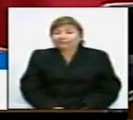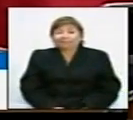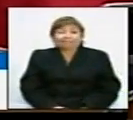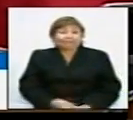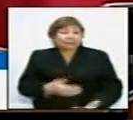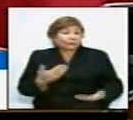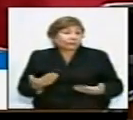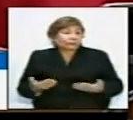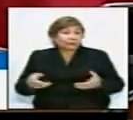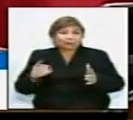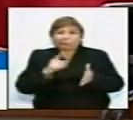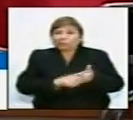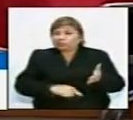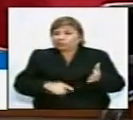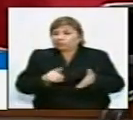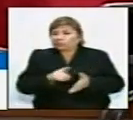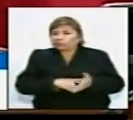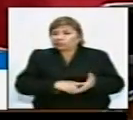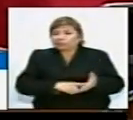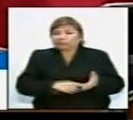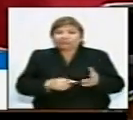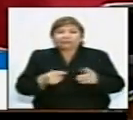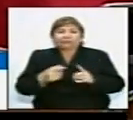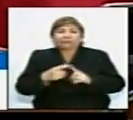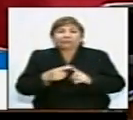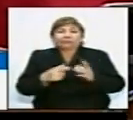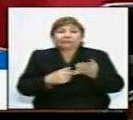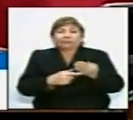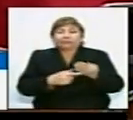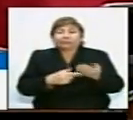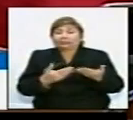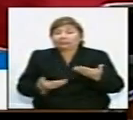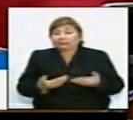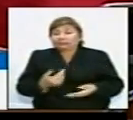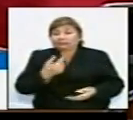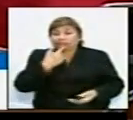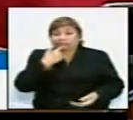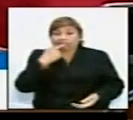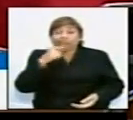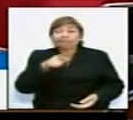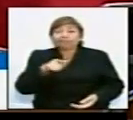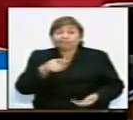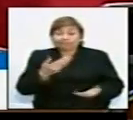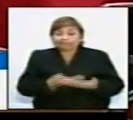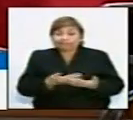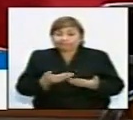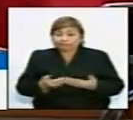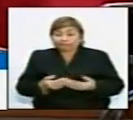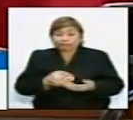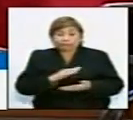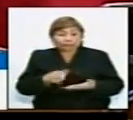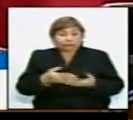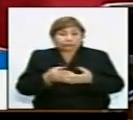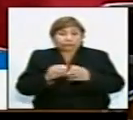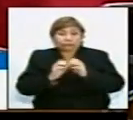Existe casi una nula utilización de la tecnología de información y esto es algo que creo que tenemos que